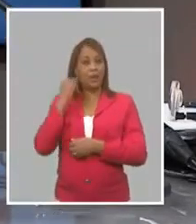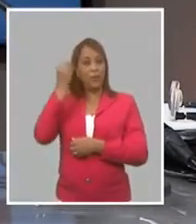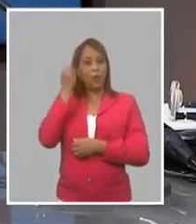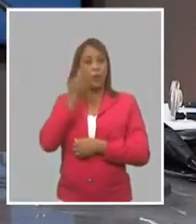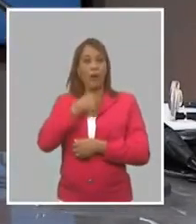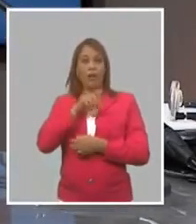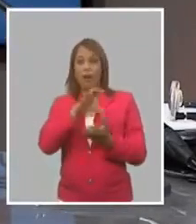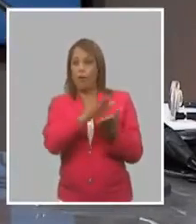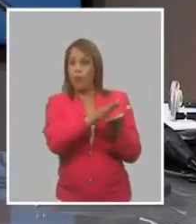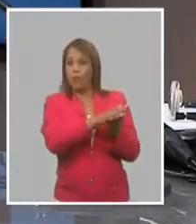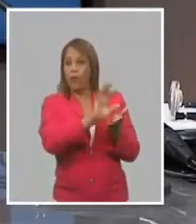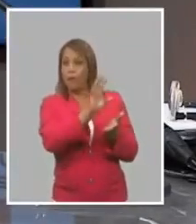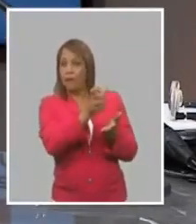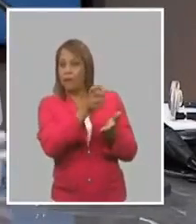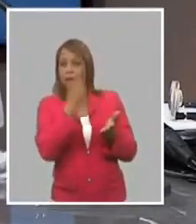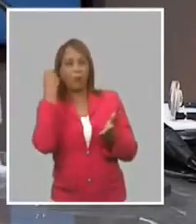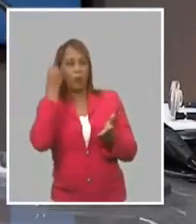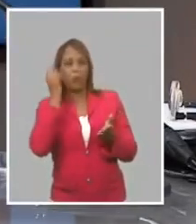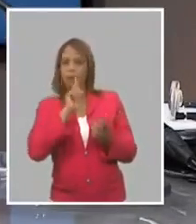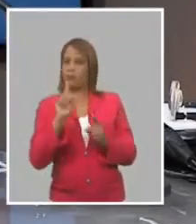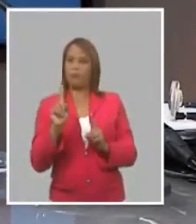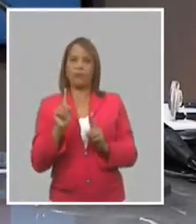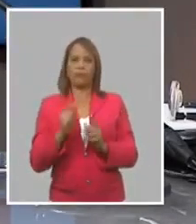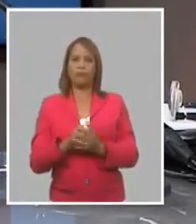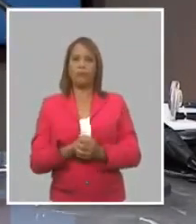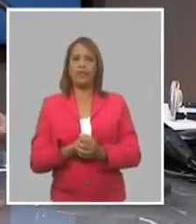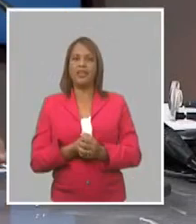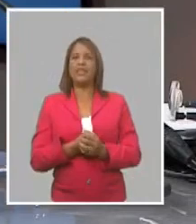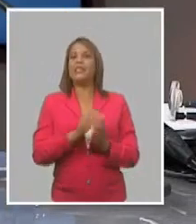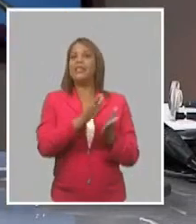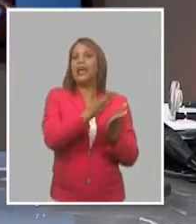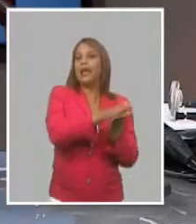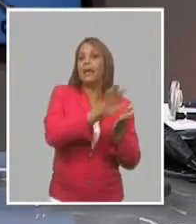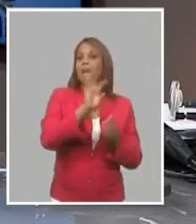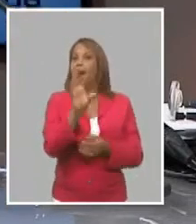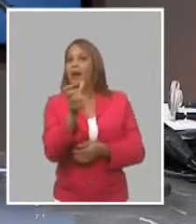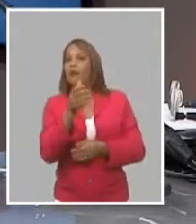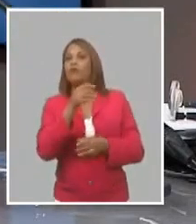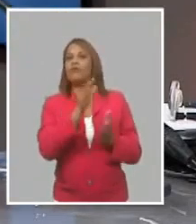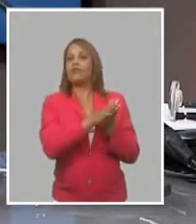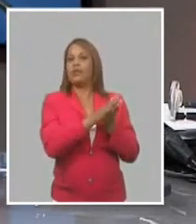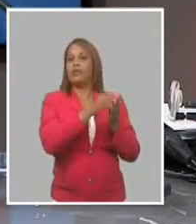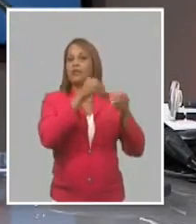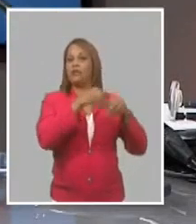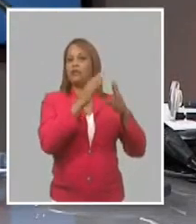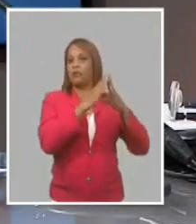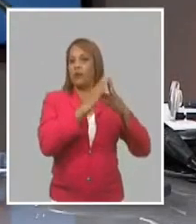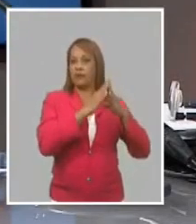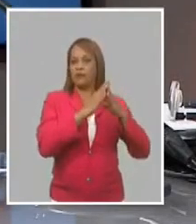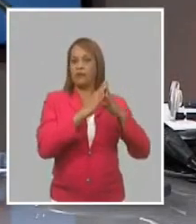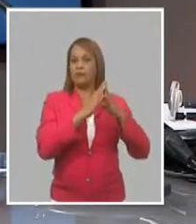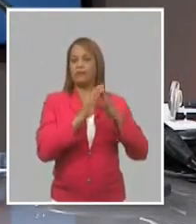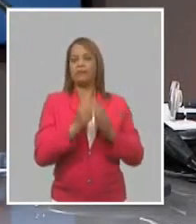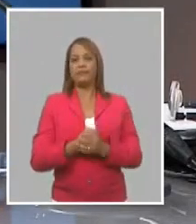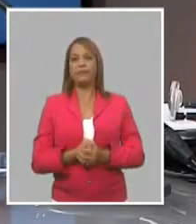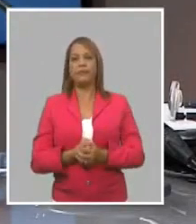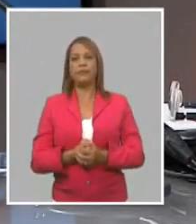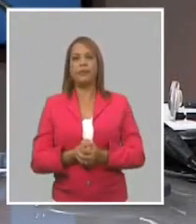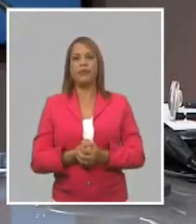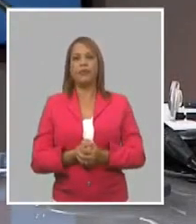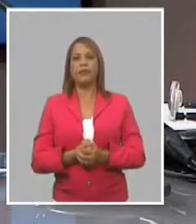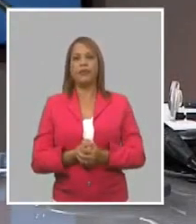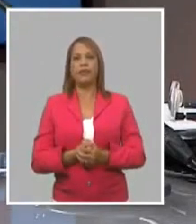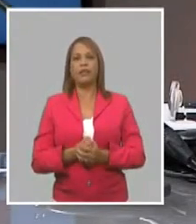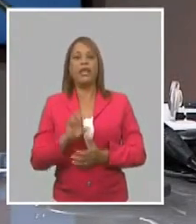tienen, ni en el banco ni en su casa. Y el que está en la casa de las personas, tú